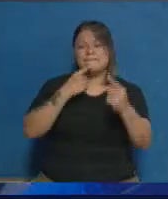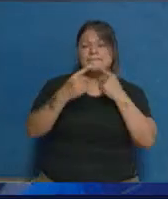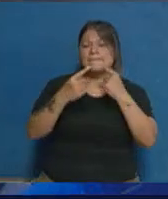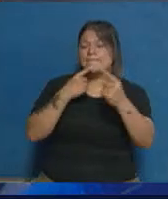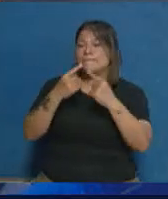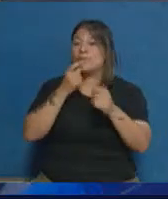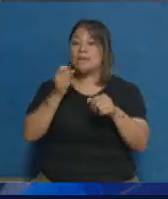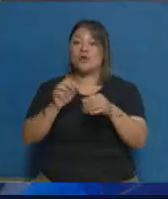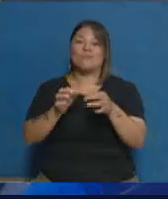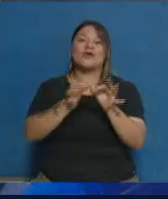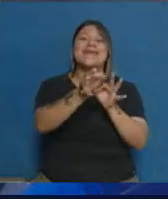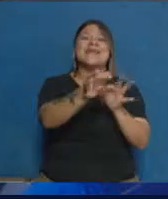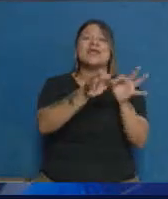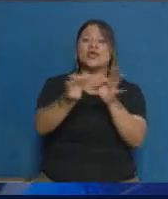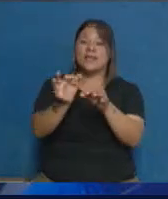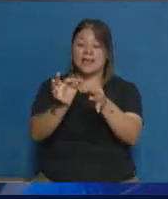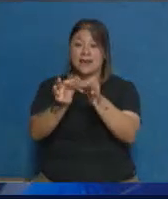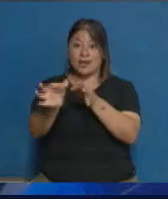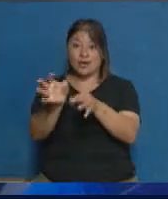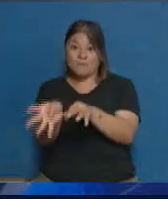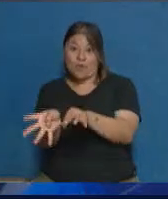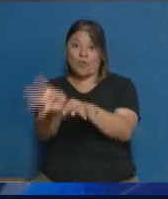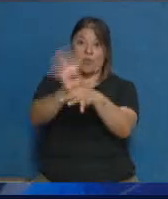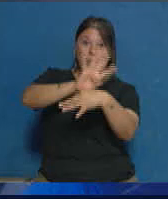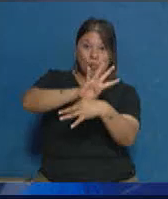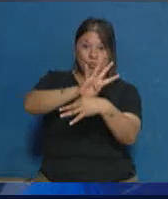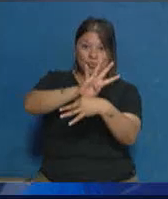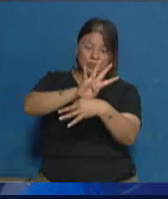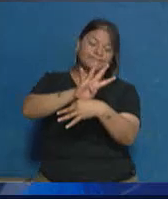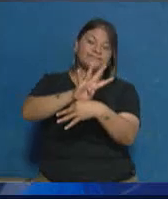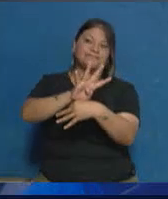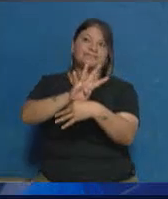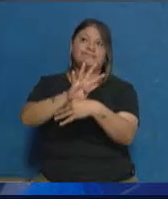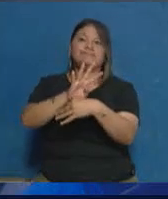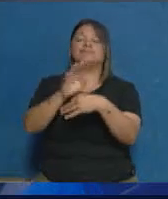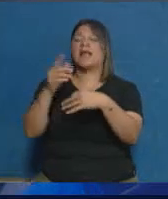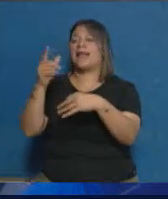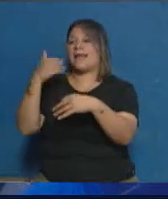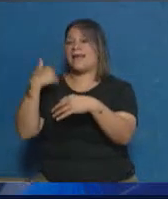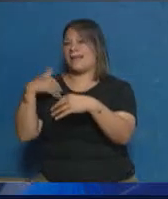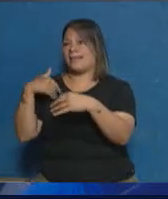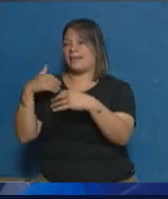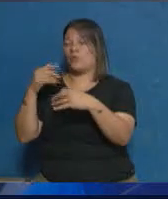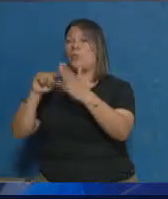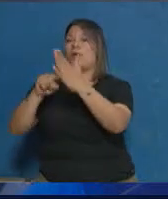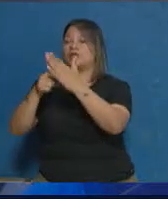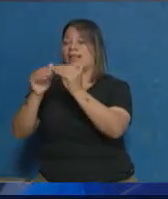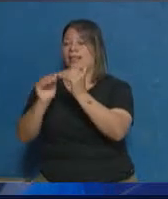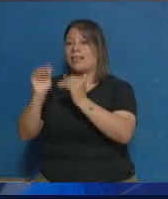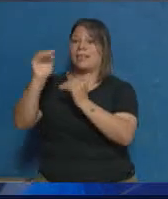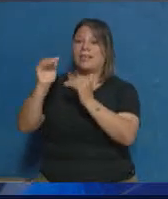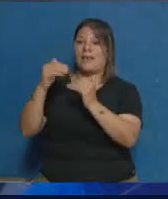En la región de Cuyo, fíjense ustedes que está por encima de la media nacional y es lo que se destaca en este estudio, es decir, que los